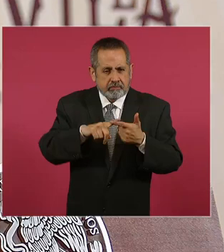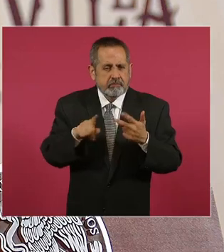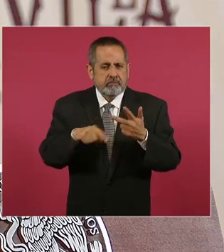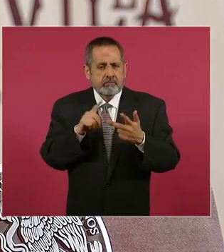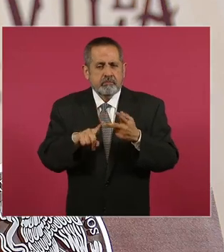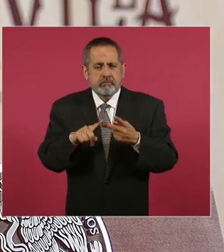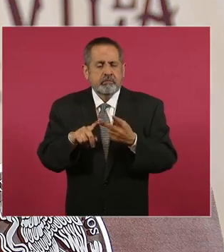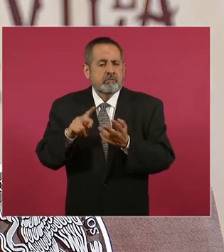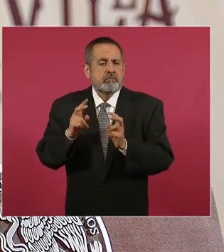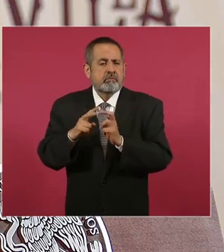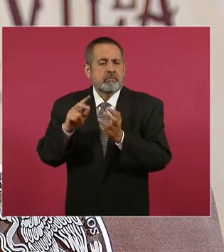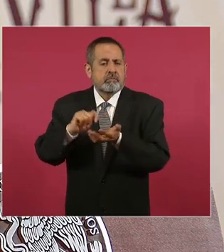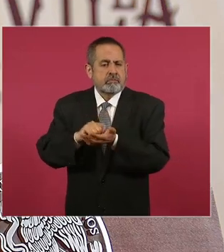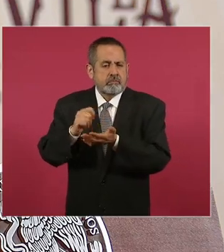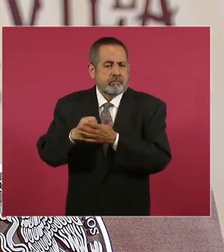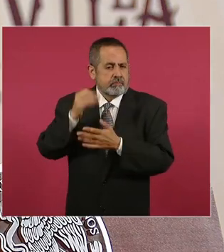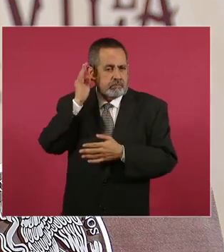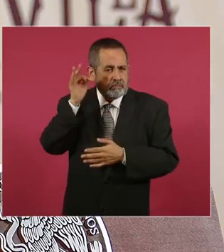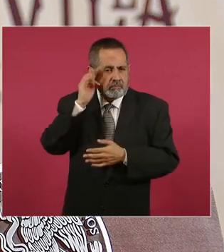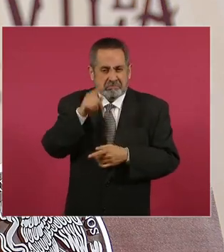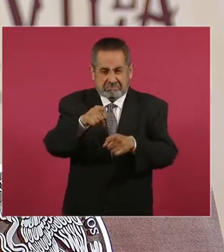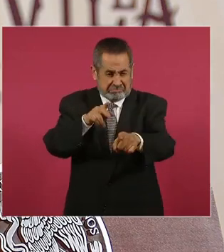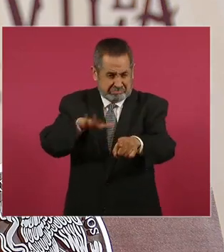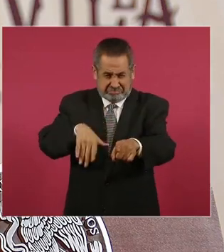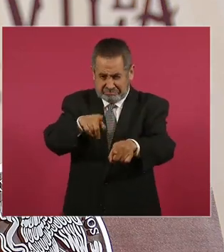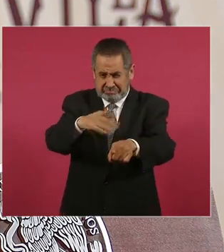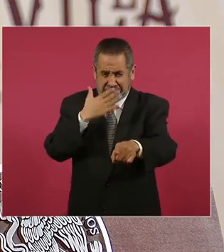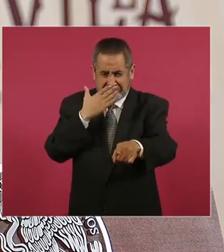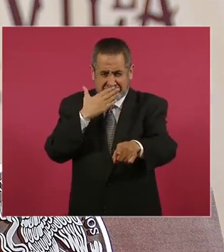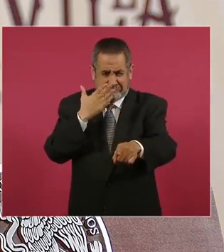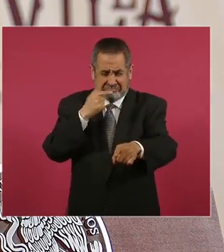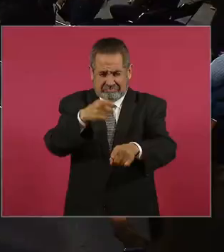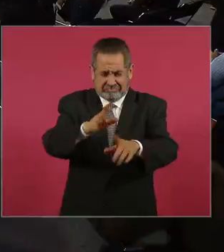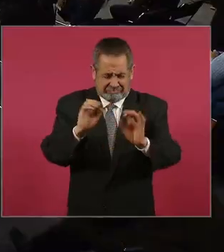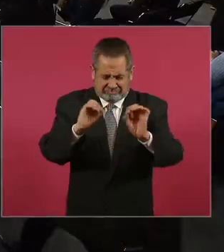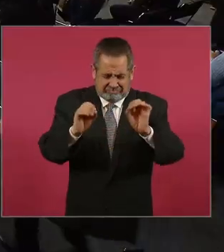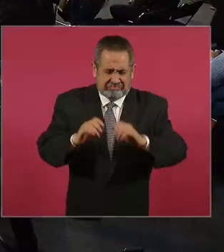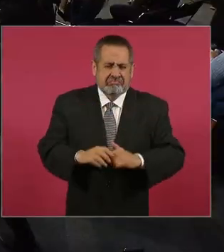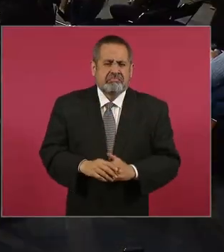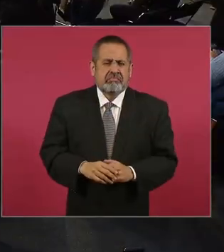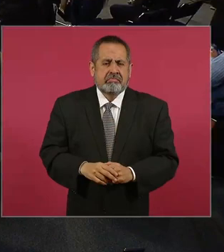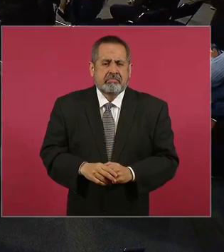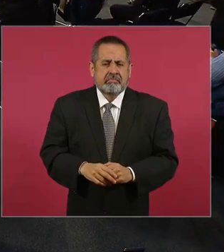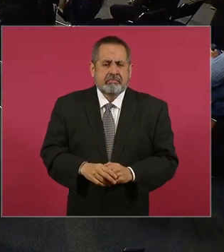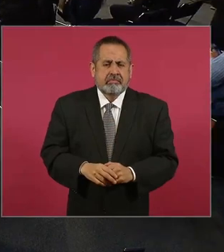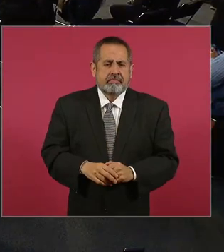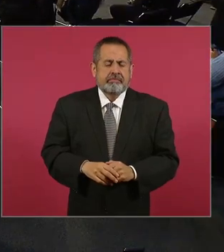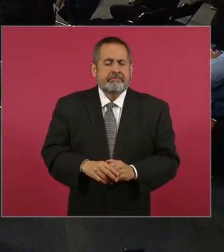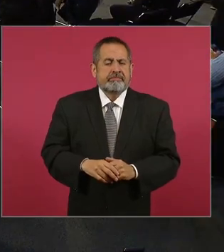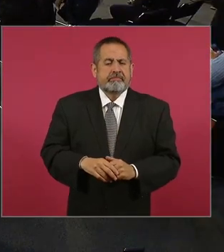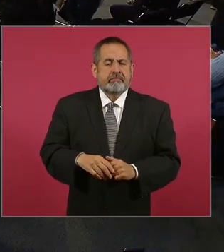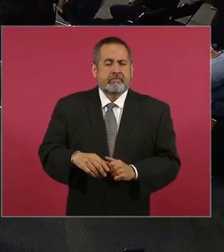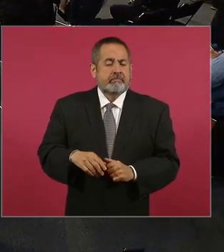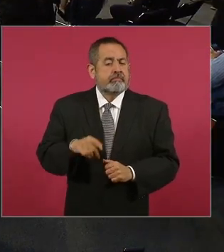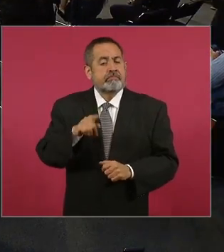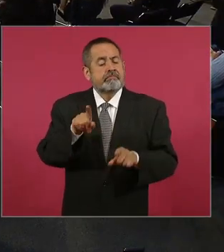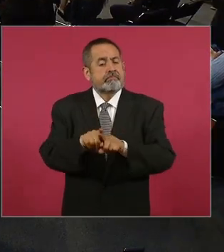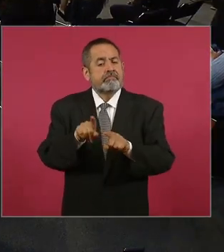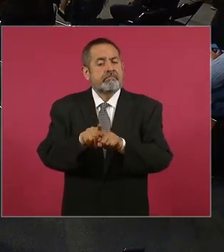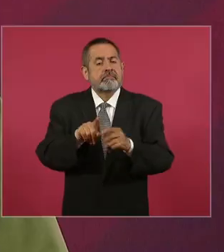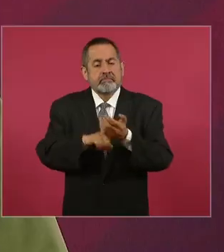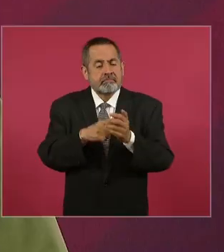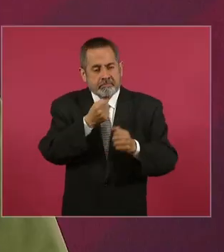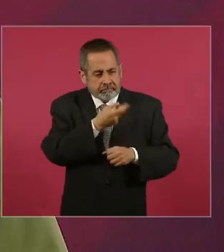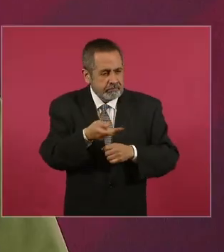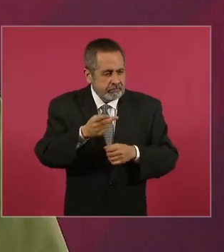en Tamaulipas. Ninguno en Sonora, como usted lo citó. No, yo no dije en Sonora. Y también una serie de